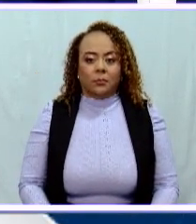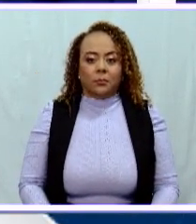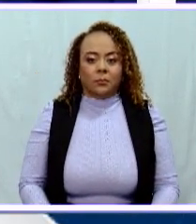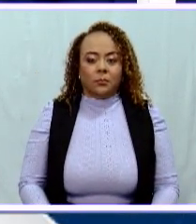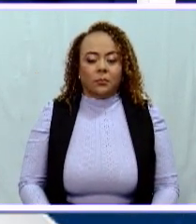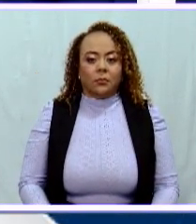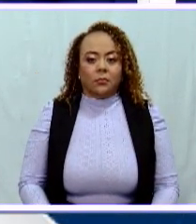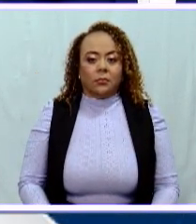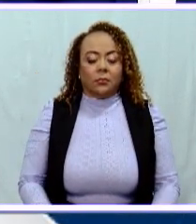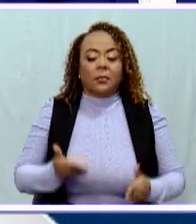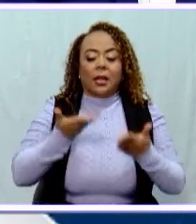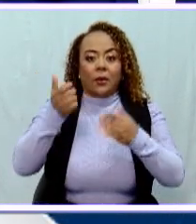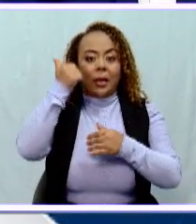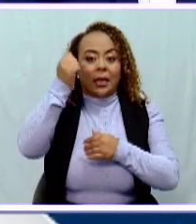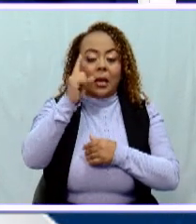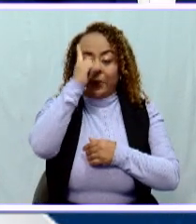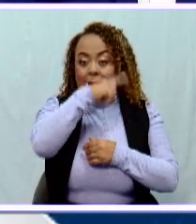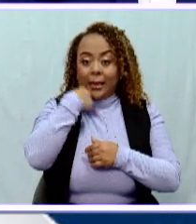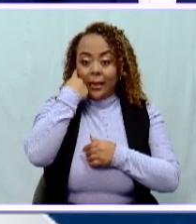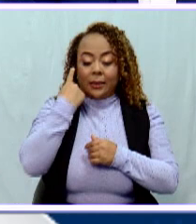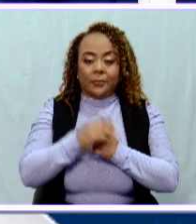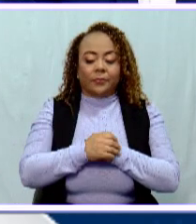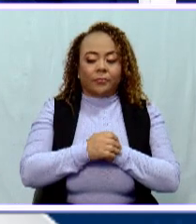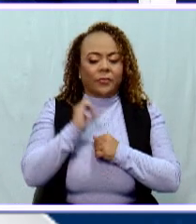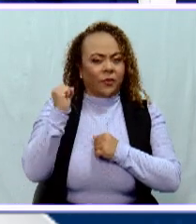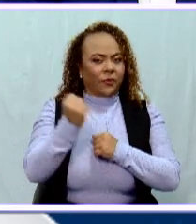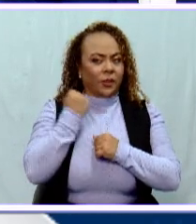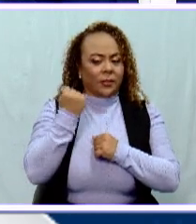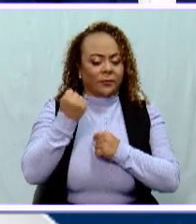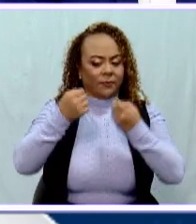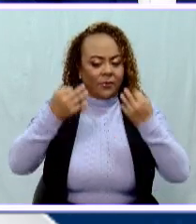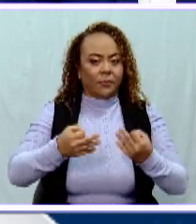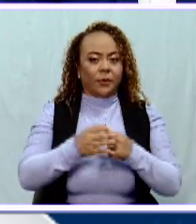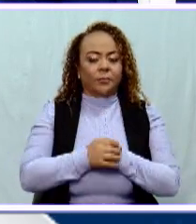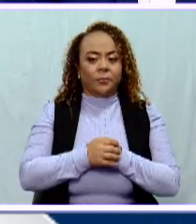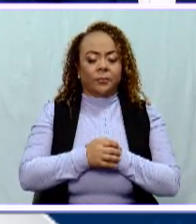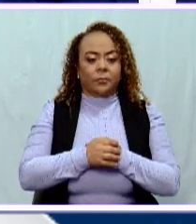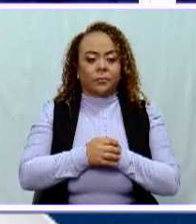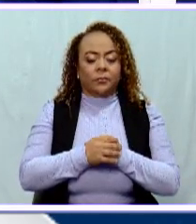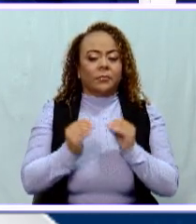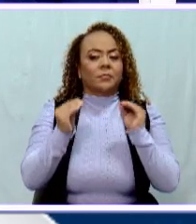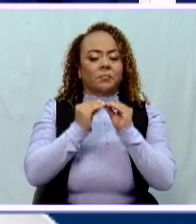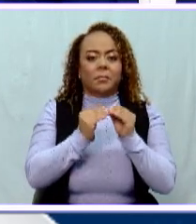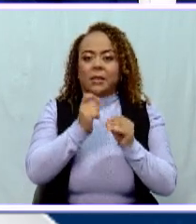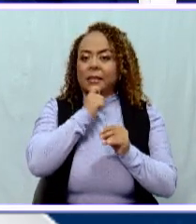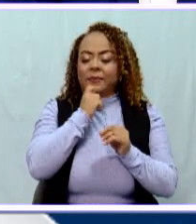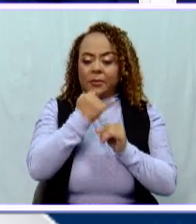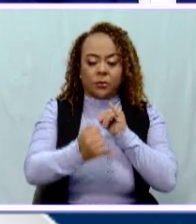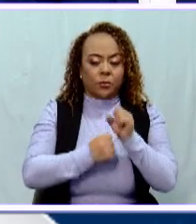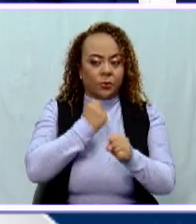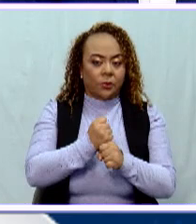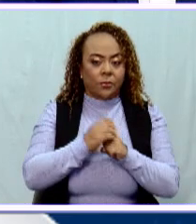dio la liga una cara fuerte firme donde más le ha costado en los últimos años